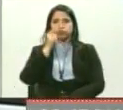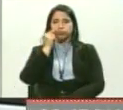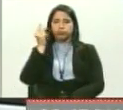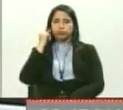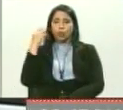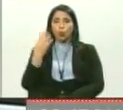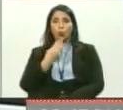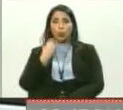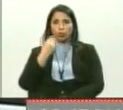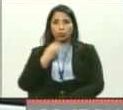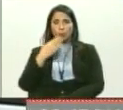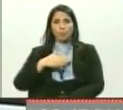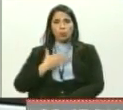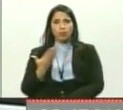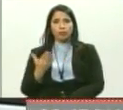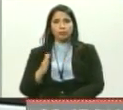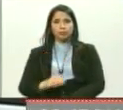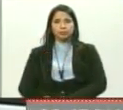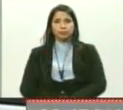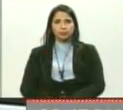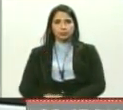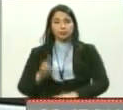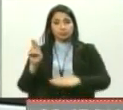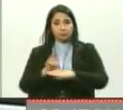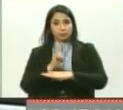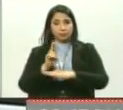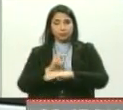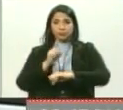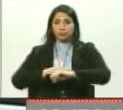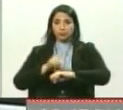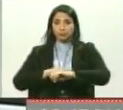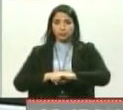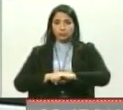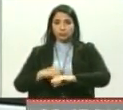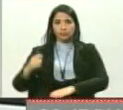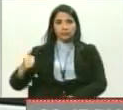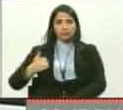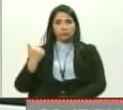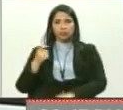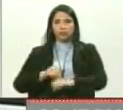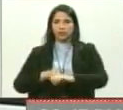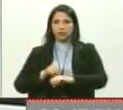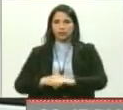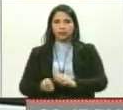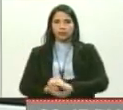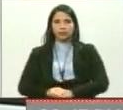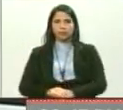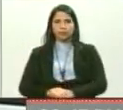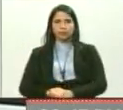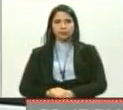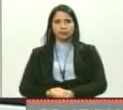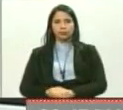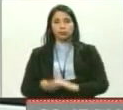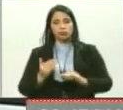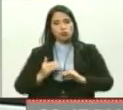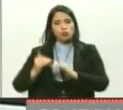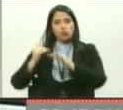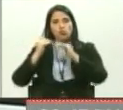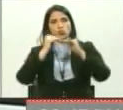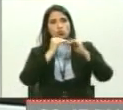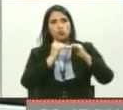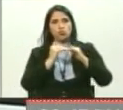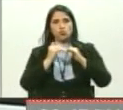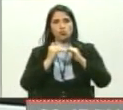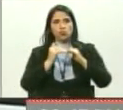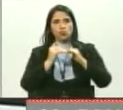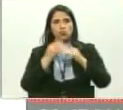juventud pueda utilizar el tiempo y aprovechar el tiempo. Y entre todos, entre